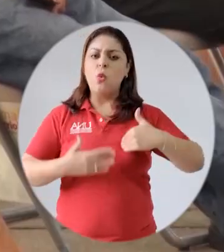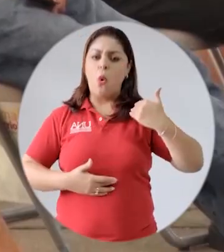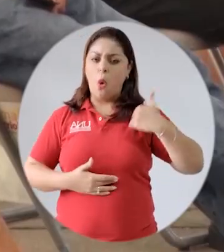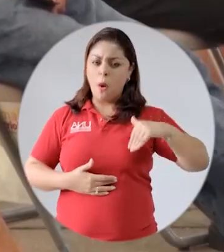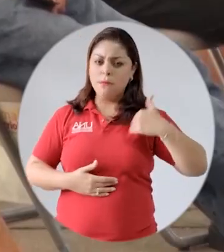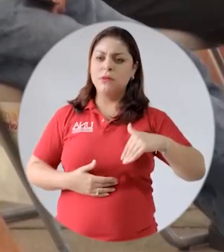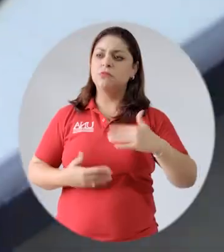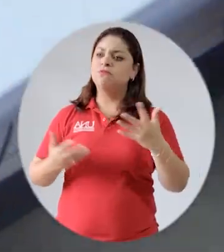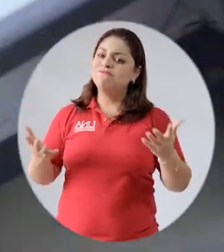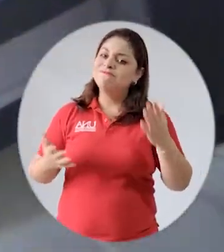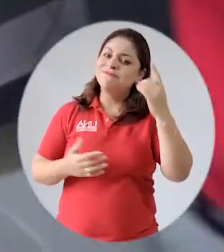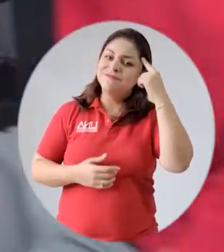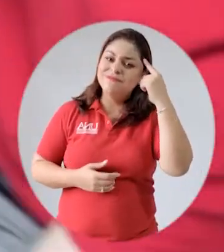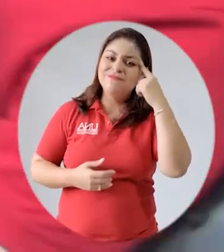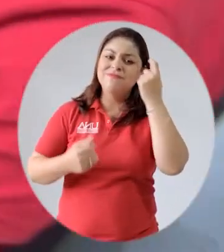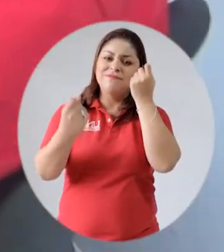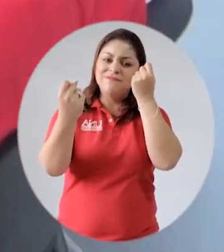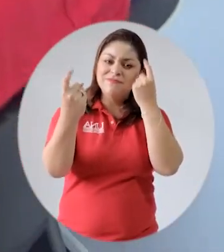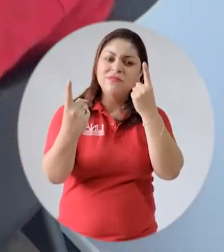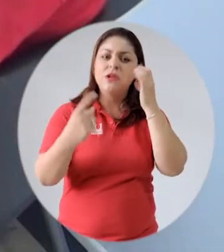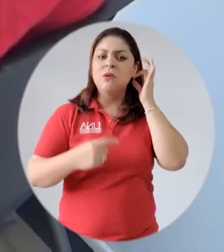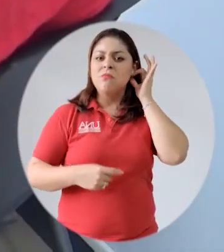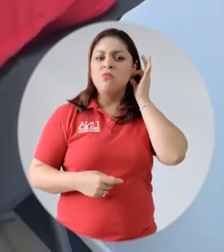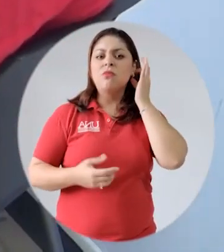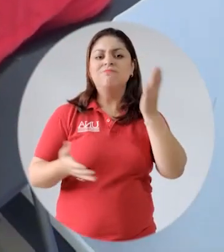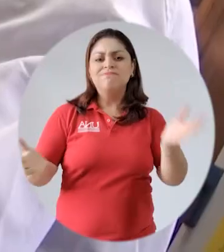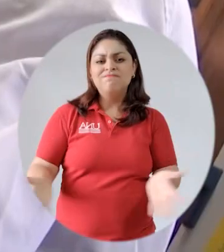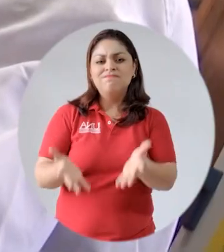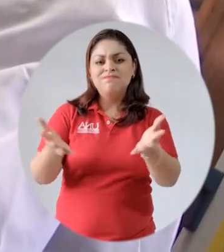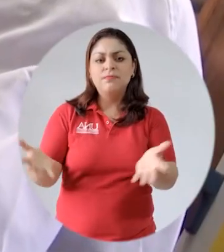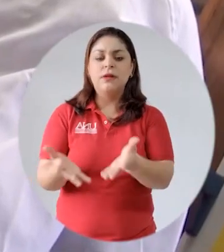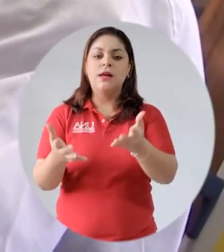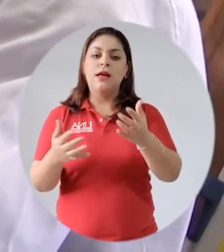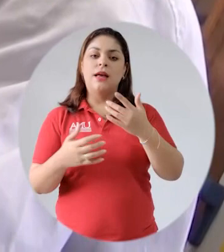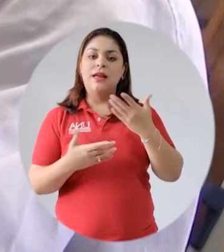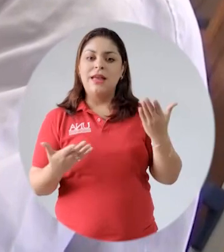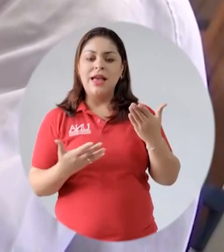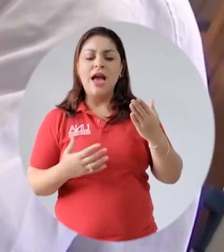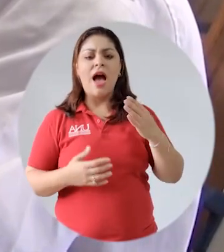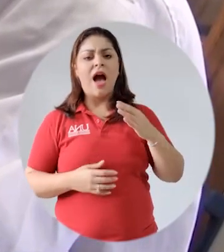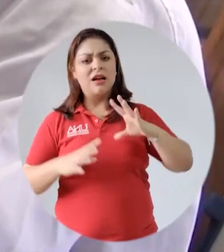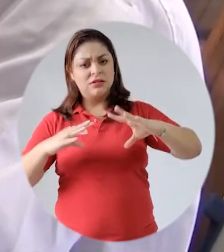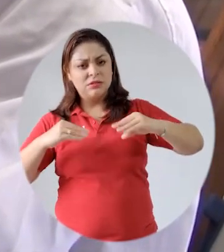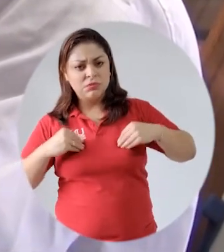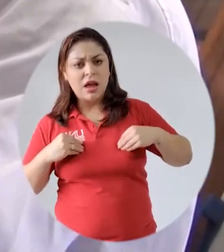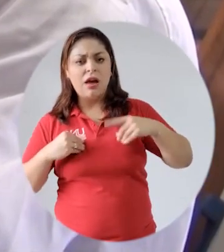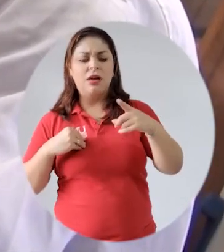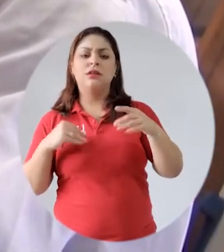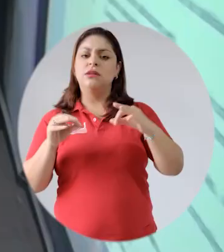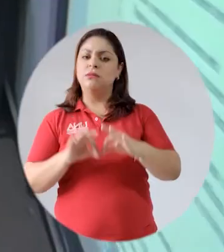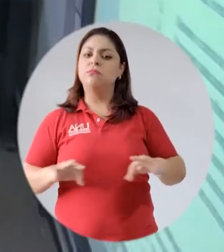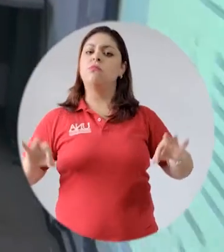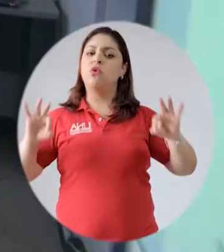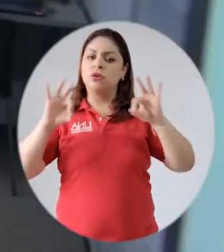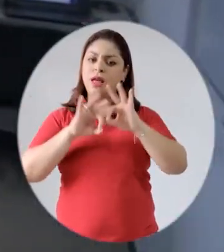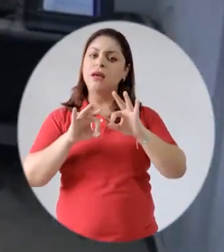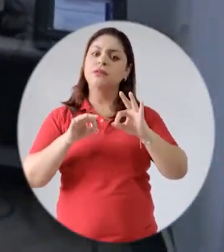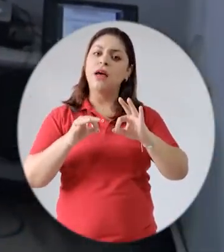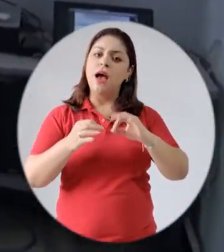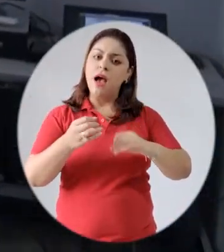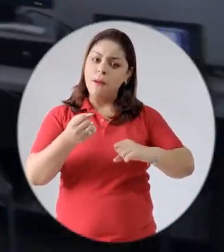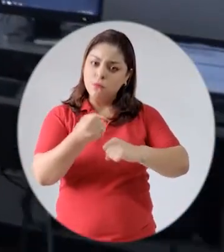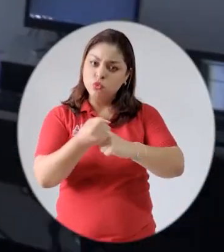Claro. A mí me parece que también se puede rescatar que arroja la encuesta, y es que en el caso